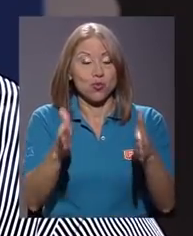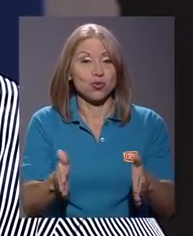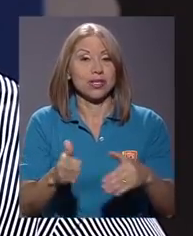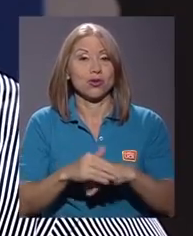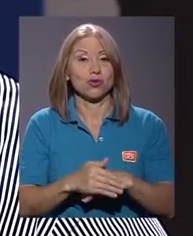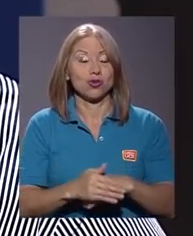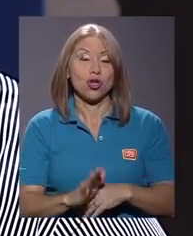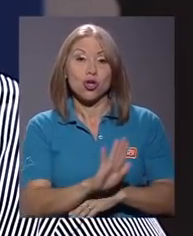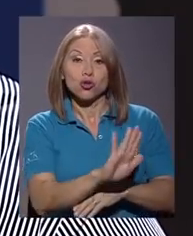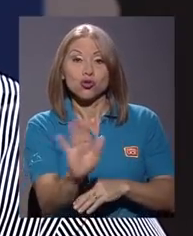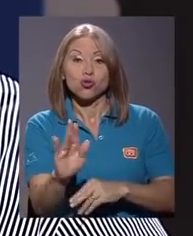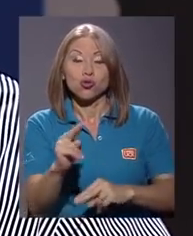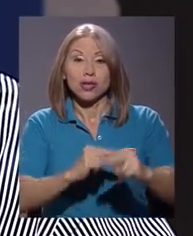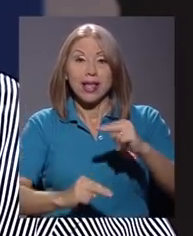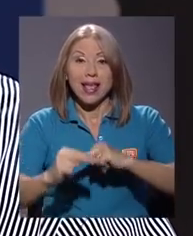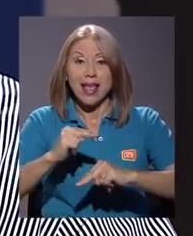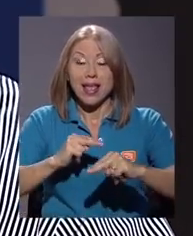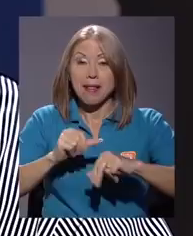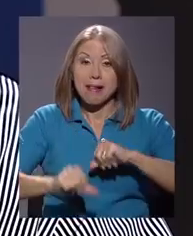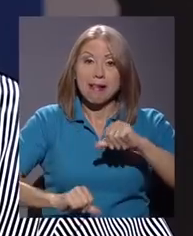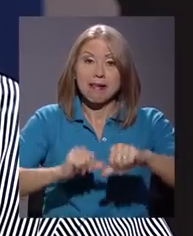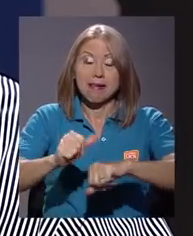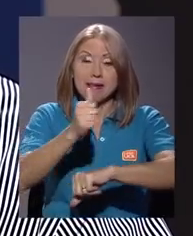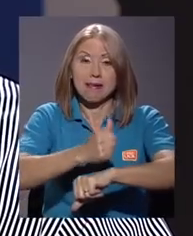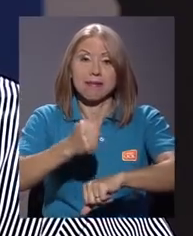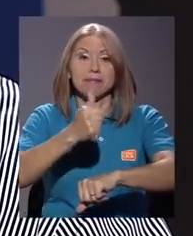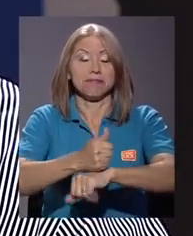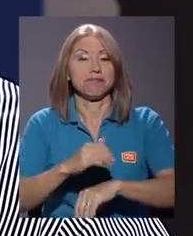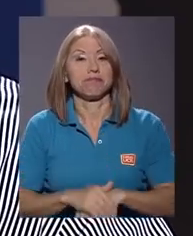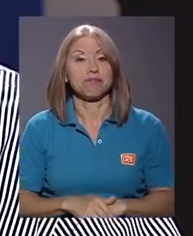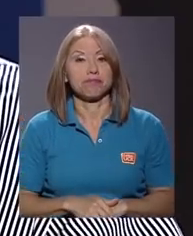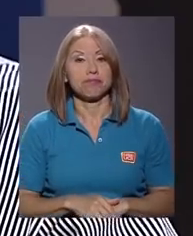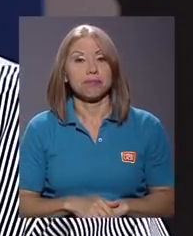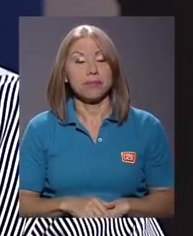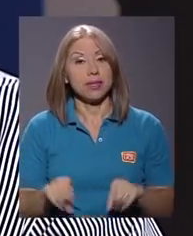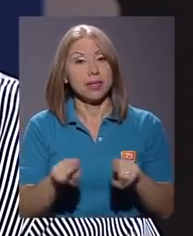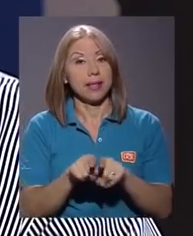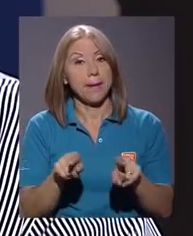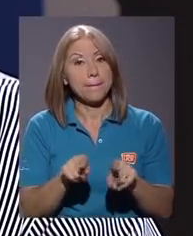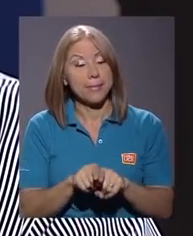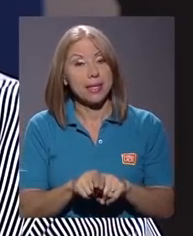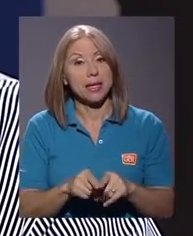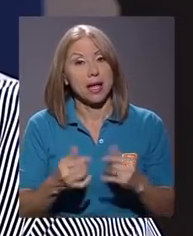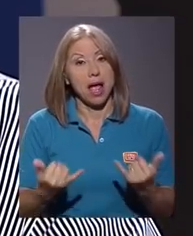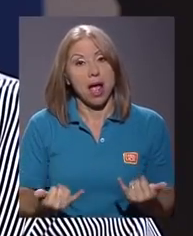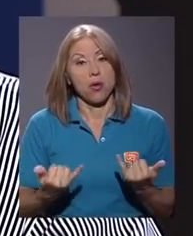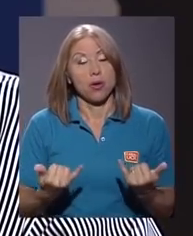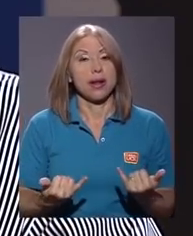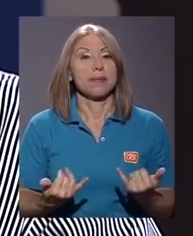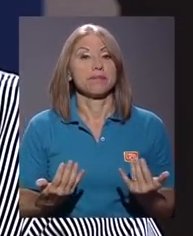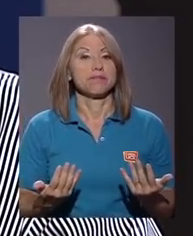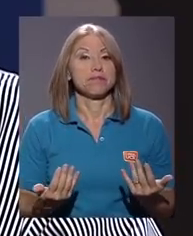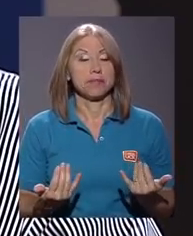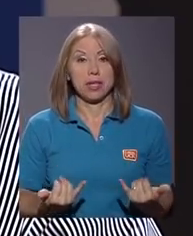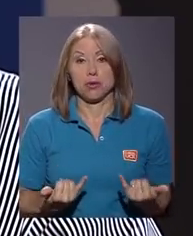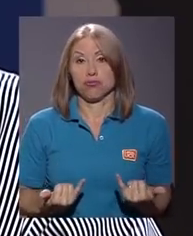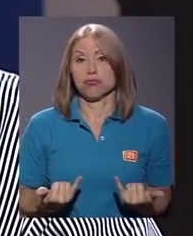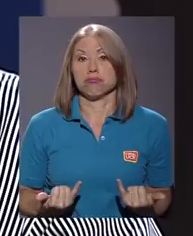músicos entonces También estamos ahora en proceso de